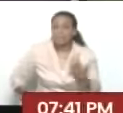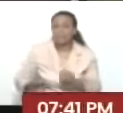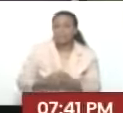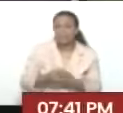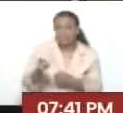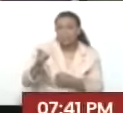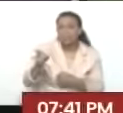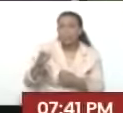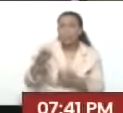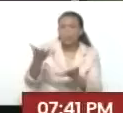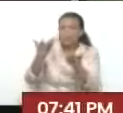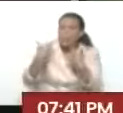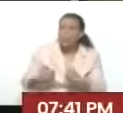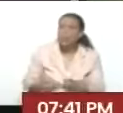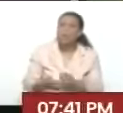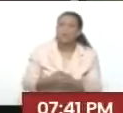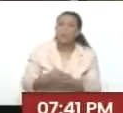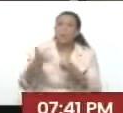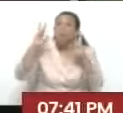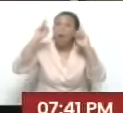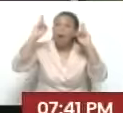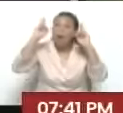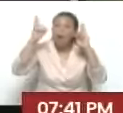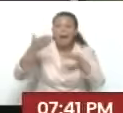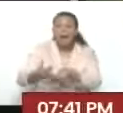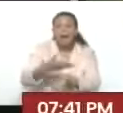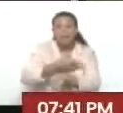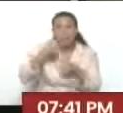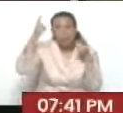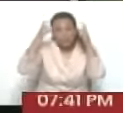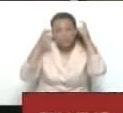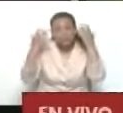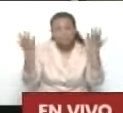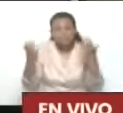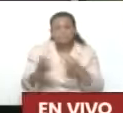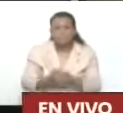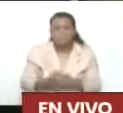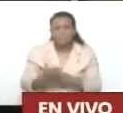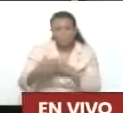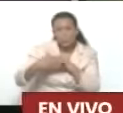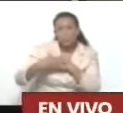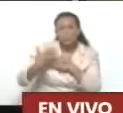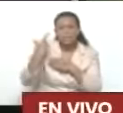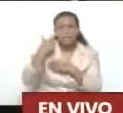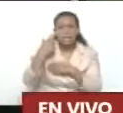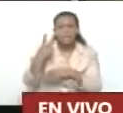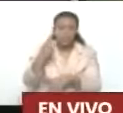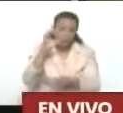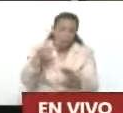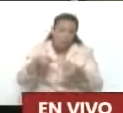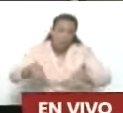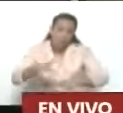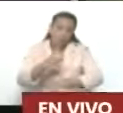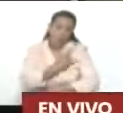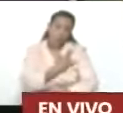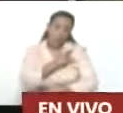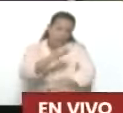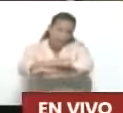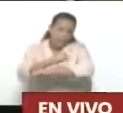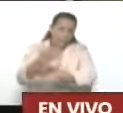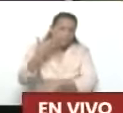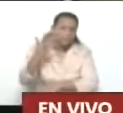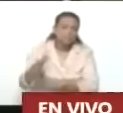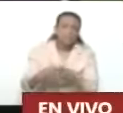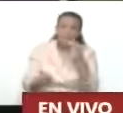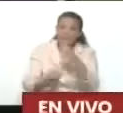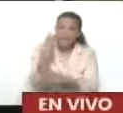donde él me decía, ojalá lo hubiéramos escuchado más. Me dijo Lula en la cárcel. Y él planteaba, él me dijo lo de crear